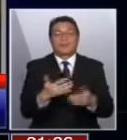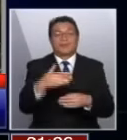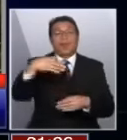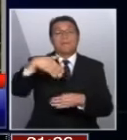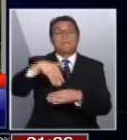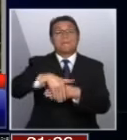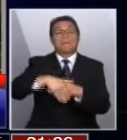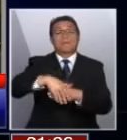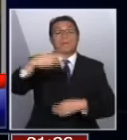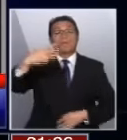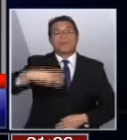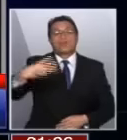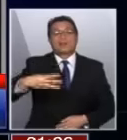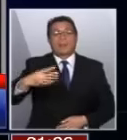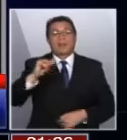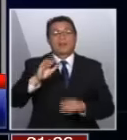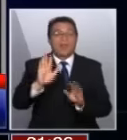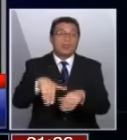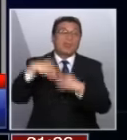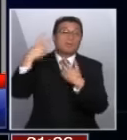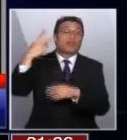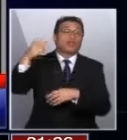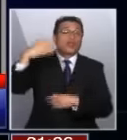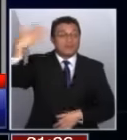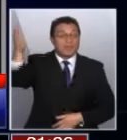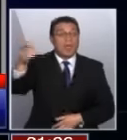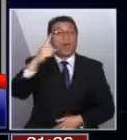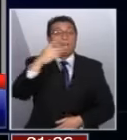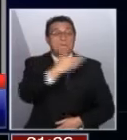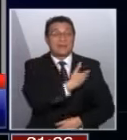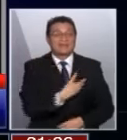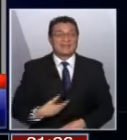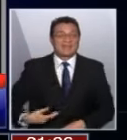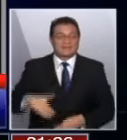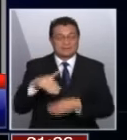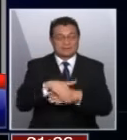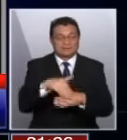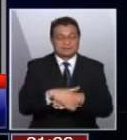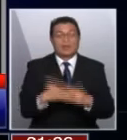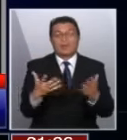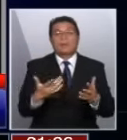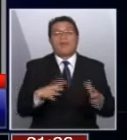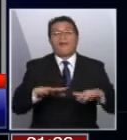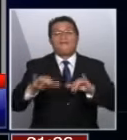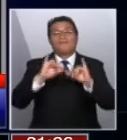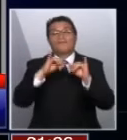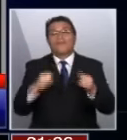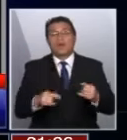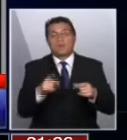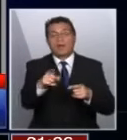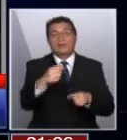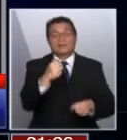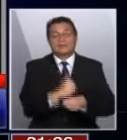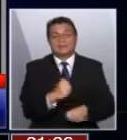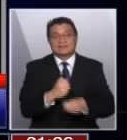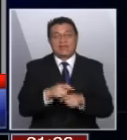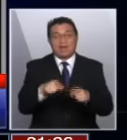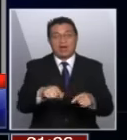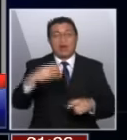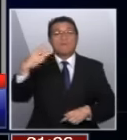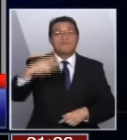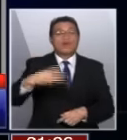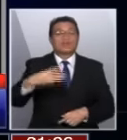las elecciones municipales ya lo decíamos y posteriormente las presidenciales De qué manera se está desplegando el trabajo